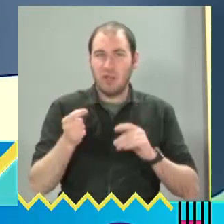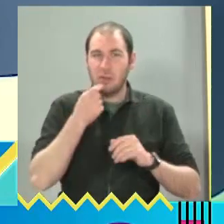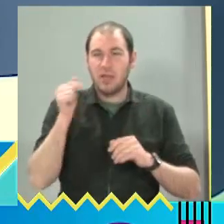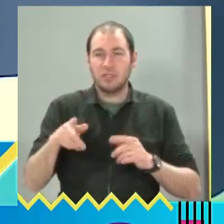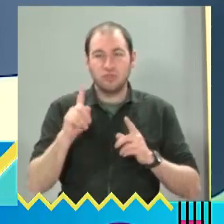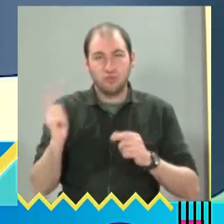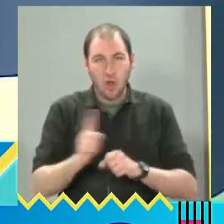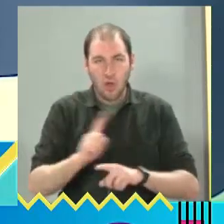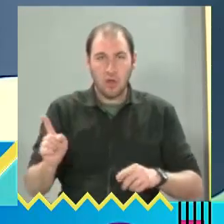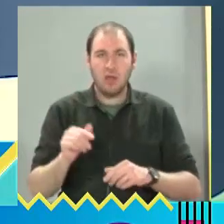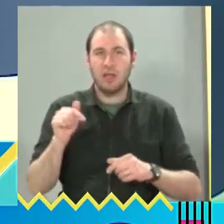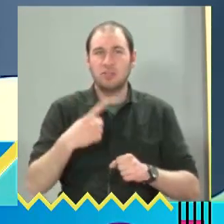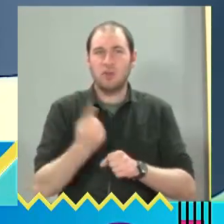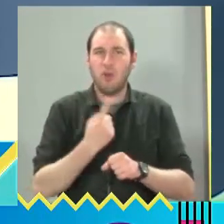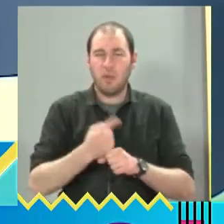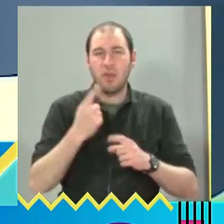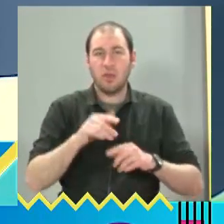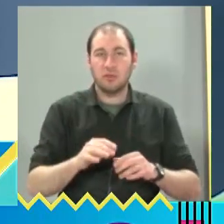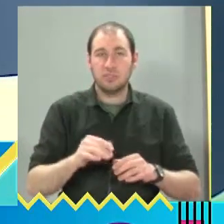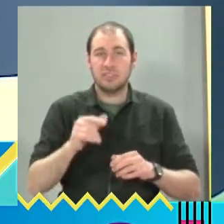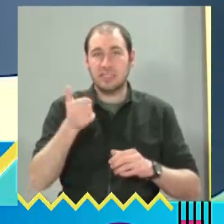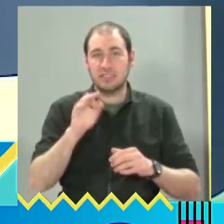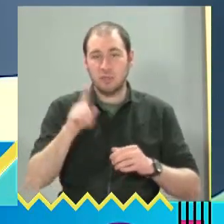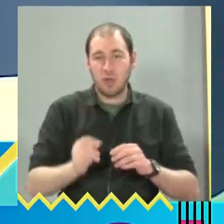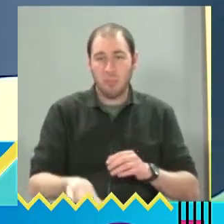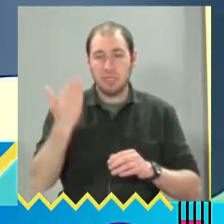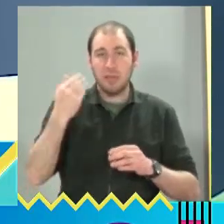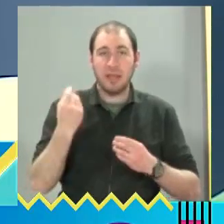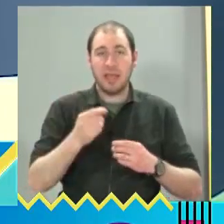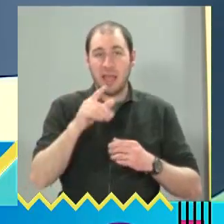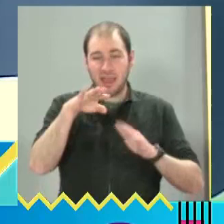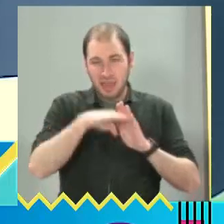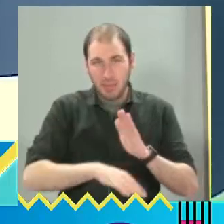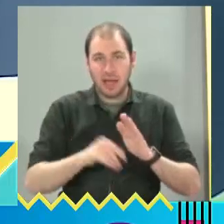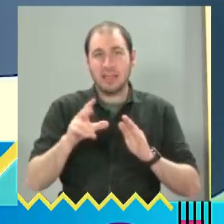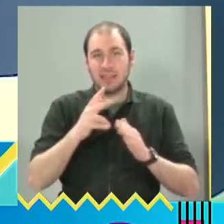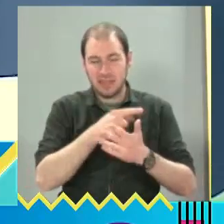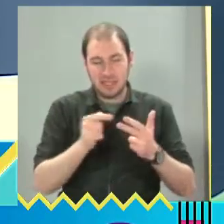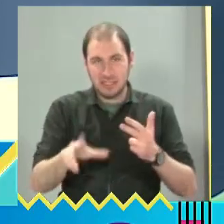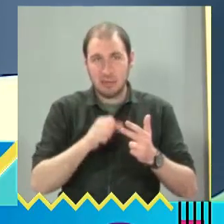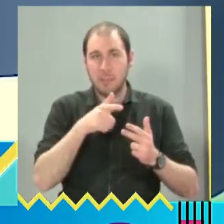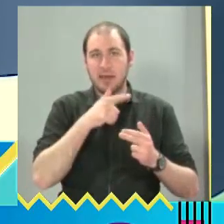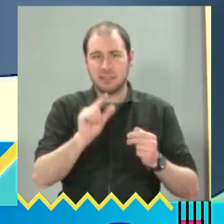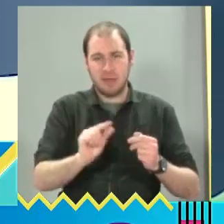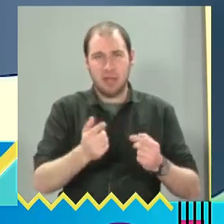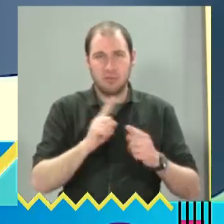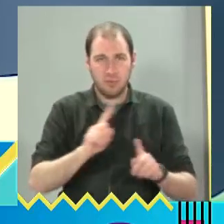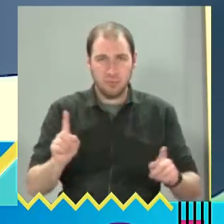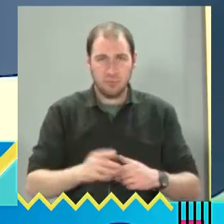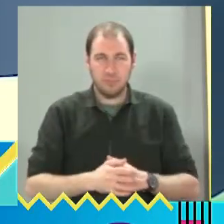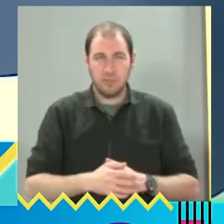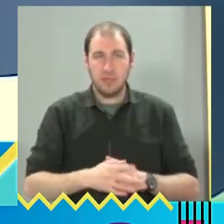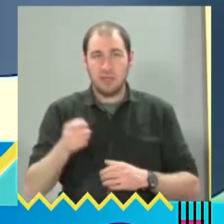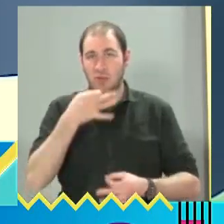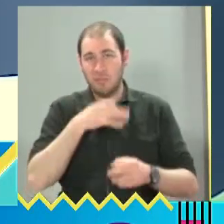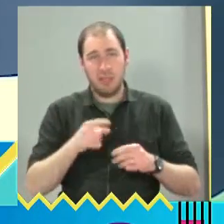señor, no, espere, este señor no puede subir un producto un 60% para que cuando le hace la rebaja, si lleva 3, te parezca que está más barato. En realidad